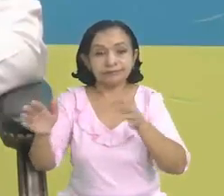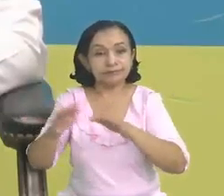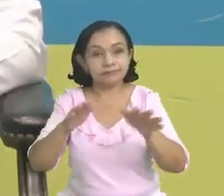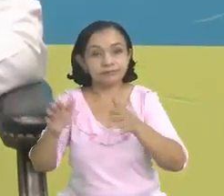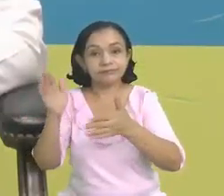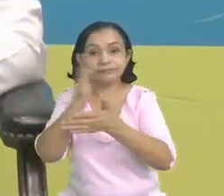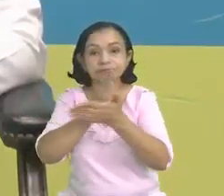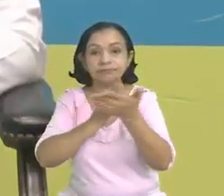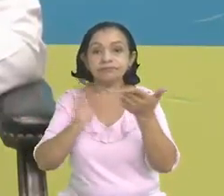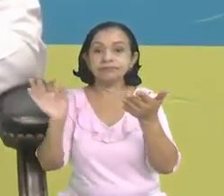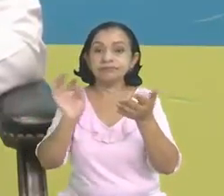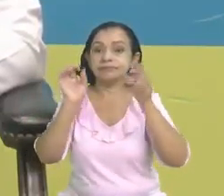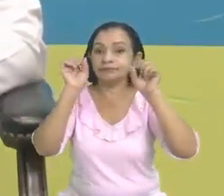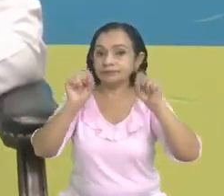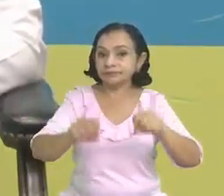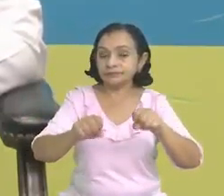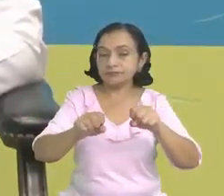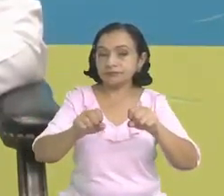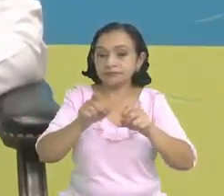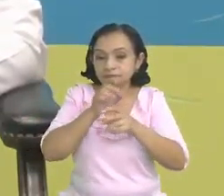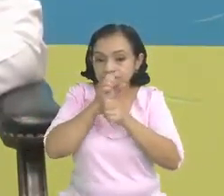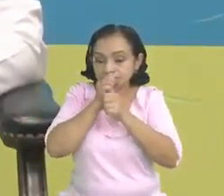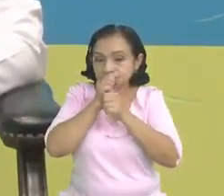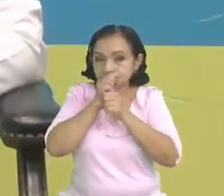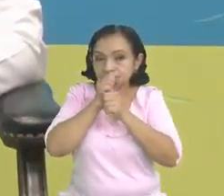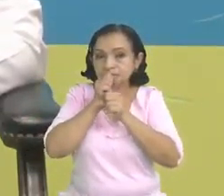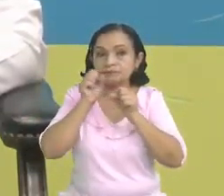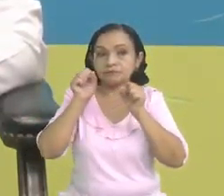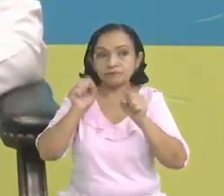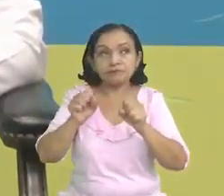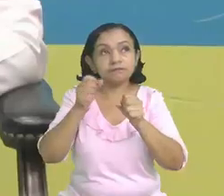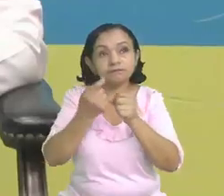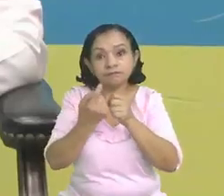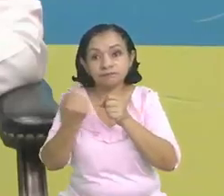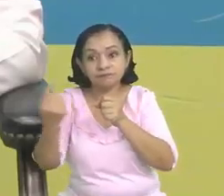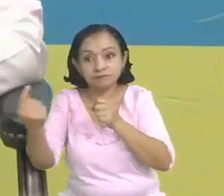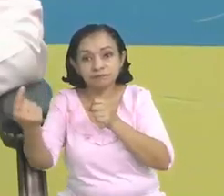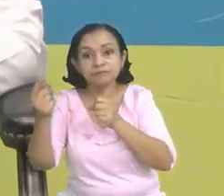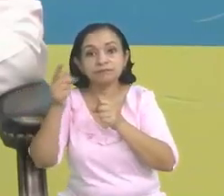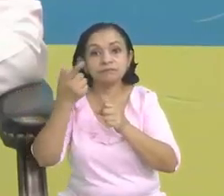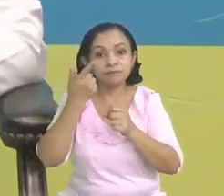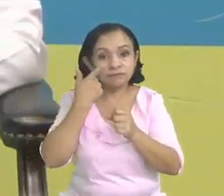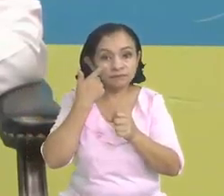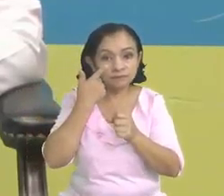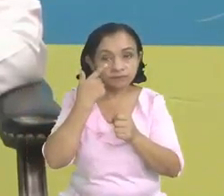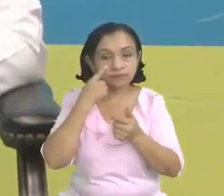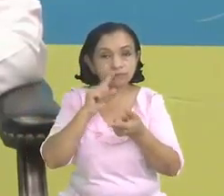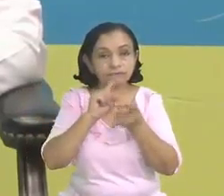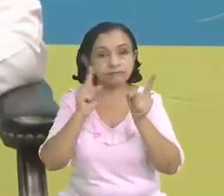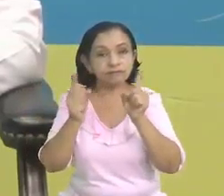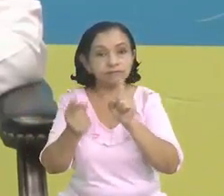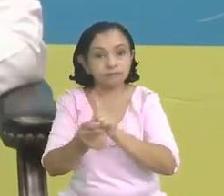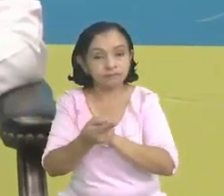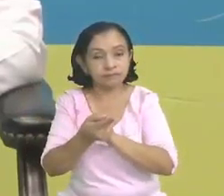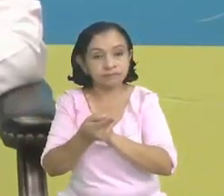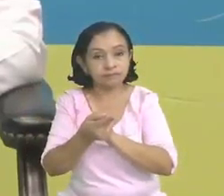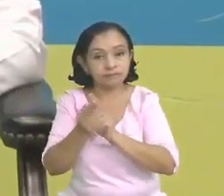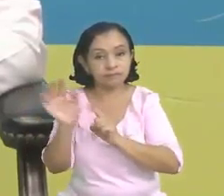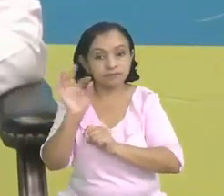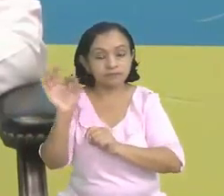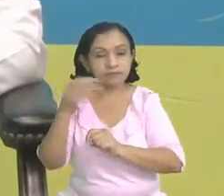algún momento pueden estallar. Entonces, ojo con el aislamiento, con los cambios bruscos, ya sea de conducta,